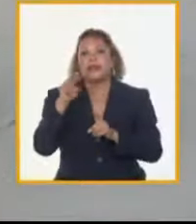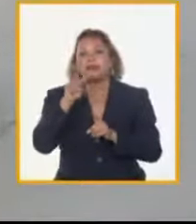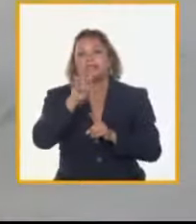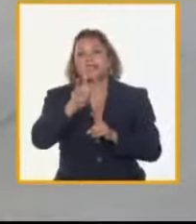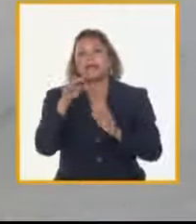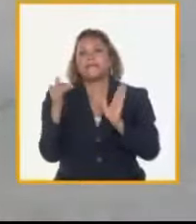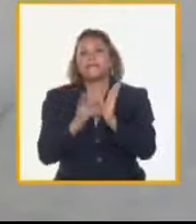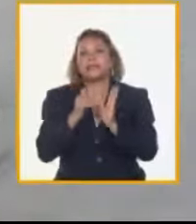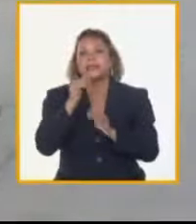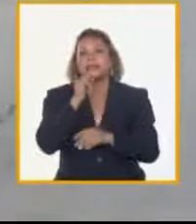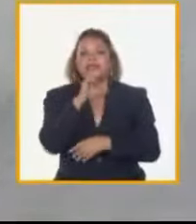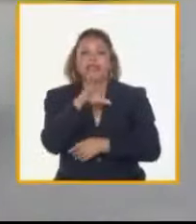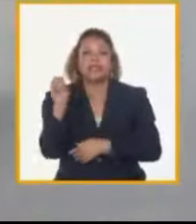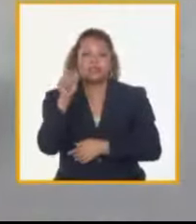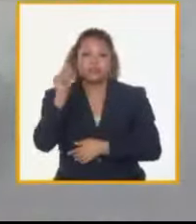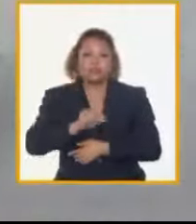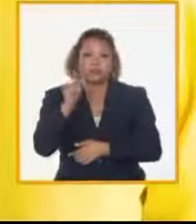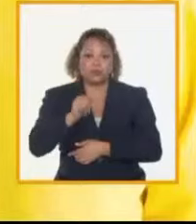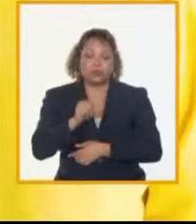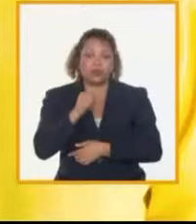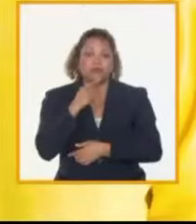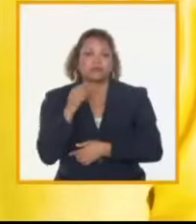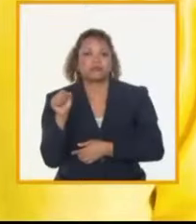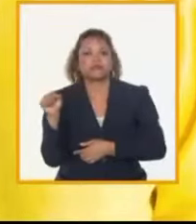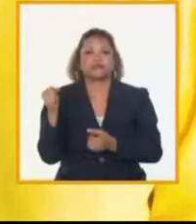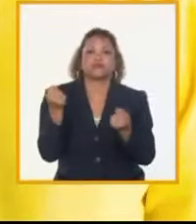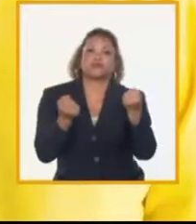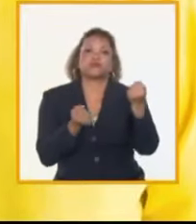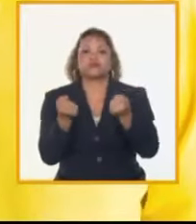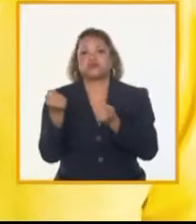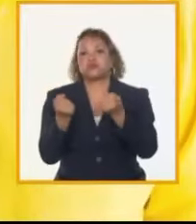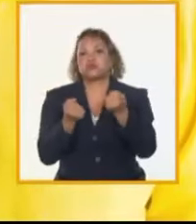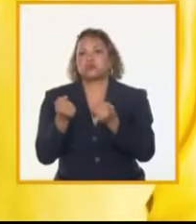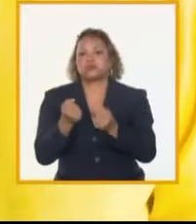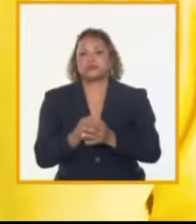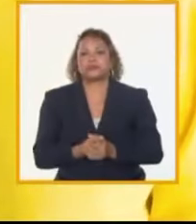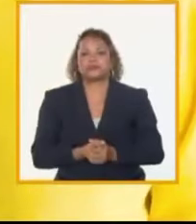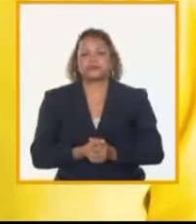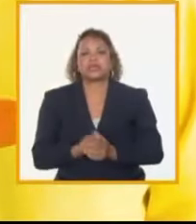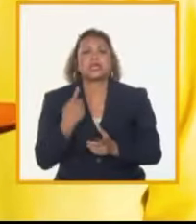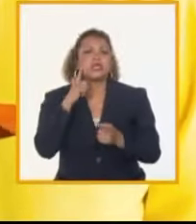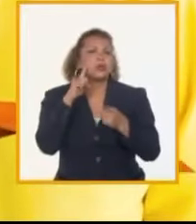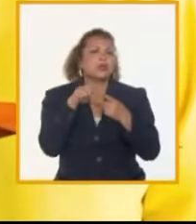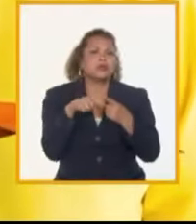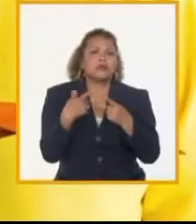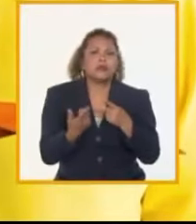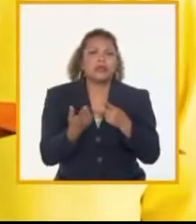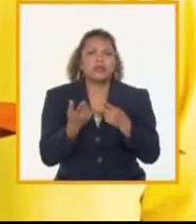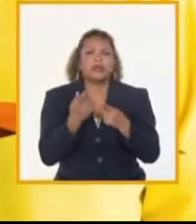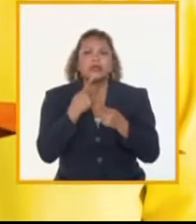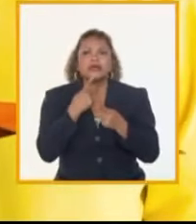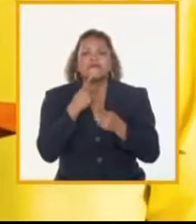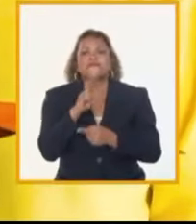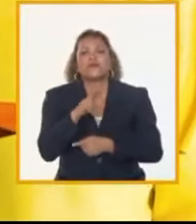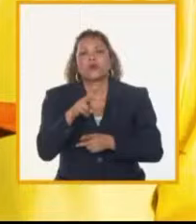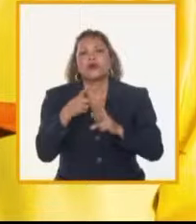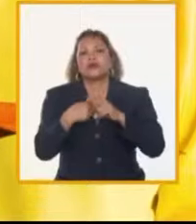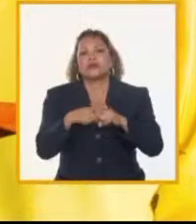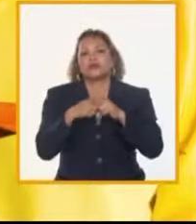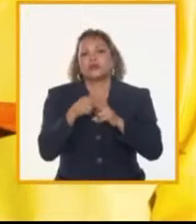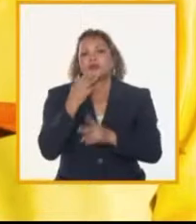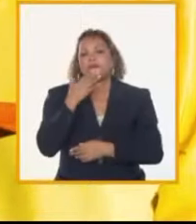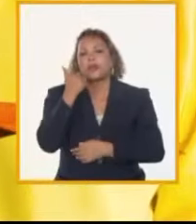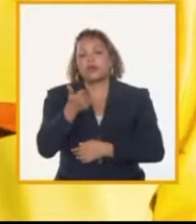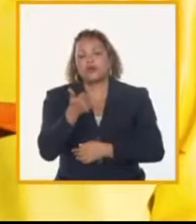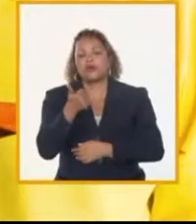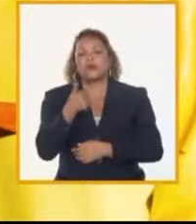las rutas más transitadas de la urbe. El objetivo es que se inserten a darle más solución, o sea, una solución más a los problemas de